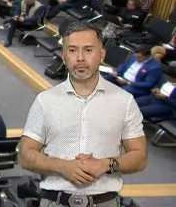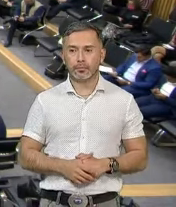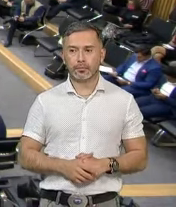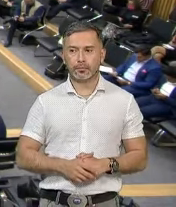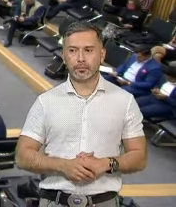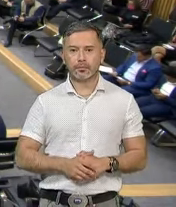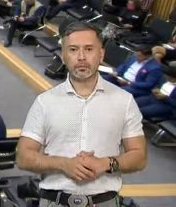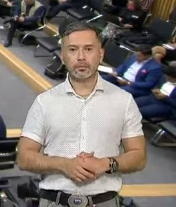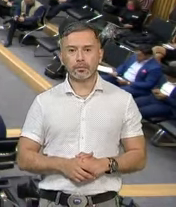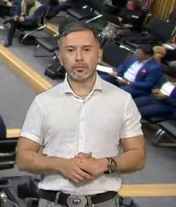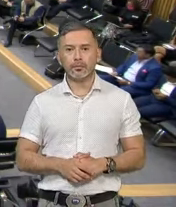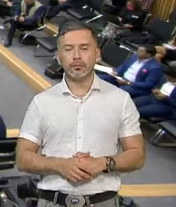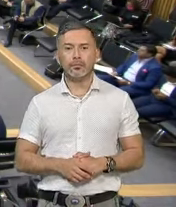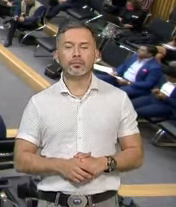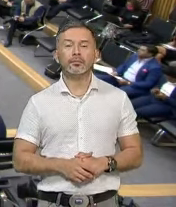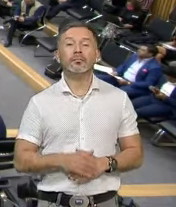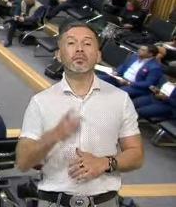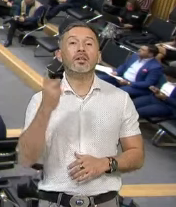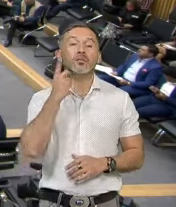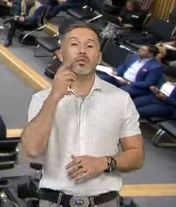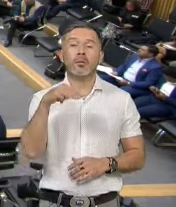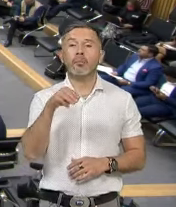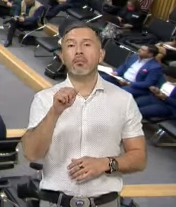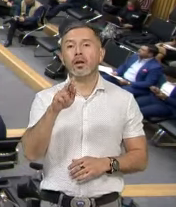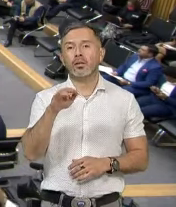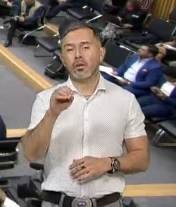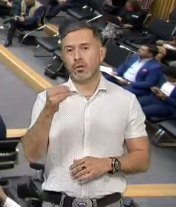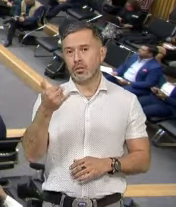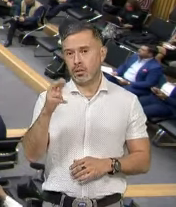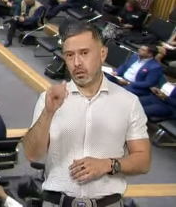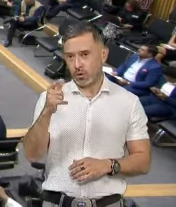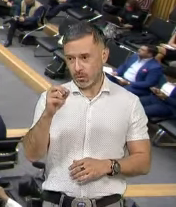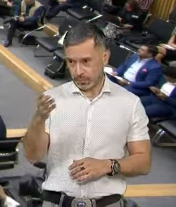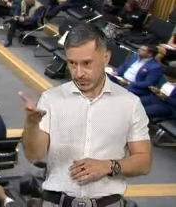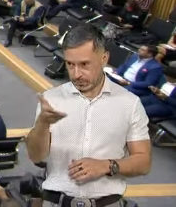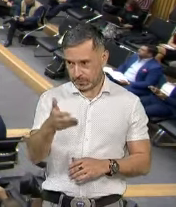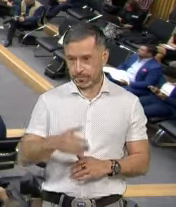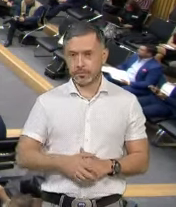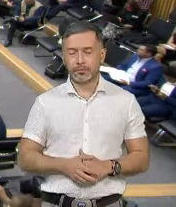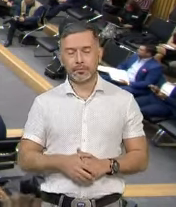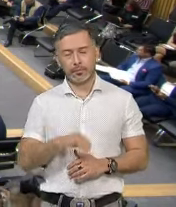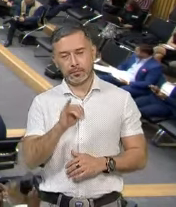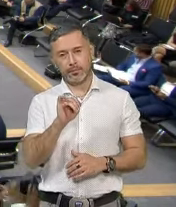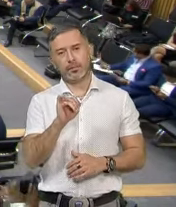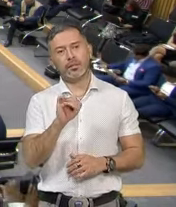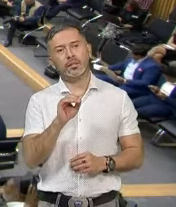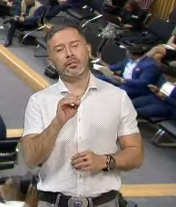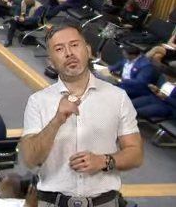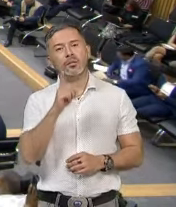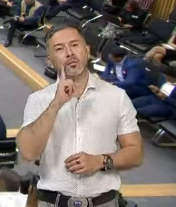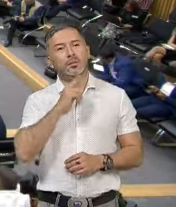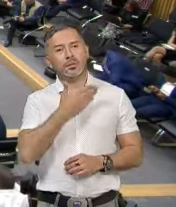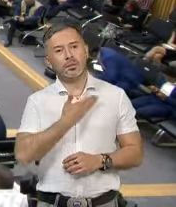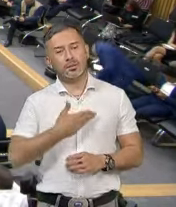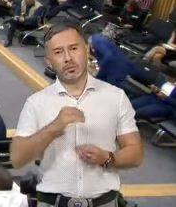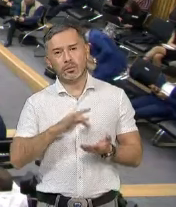gracias diputado Mario yergo adelante Sí muchas gracias eh